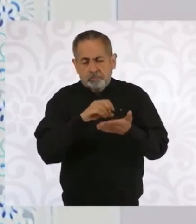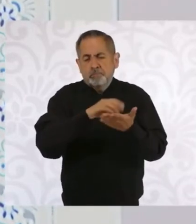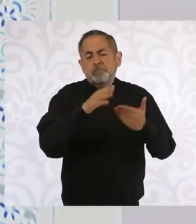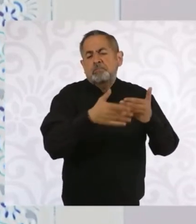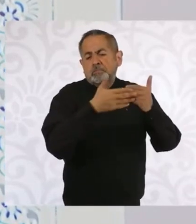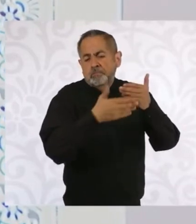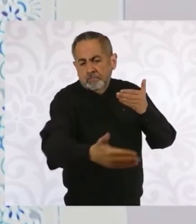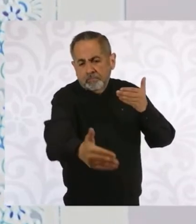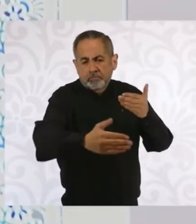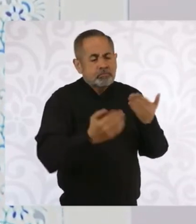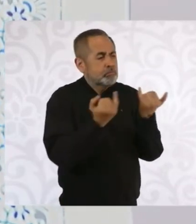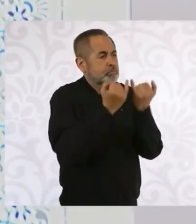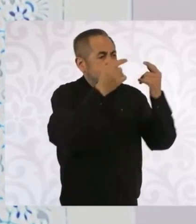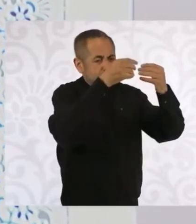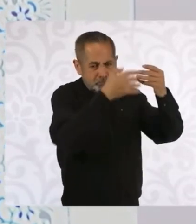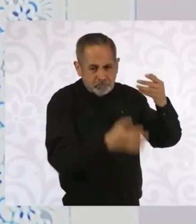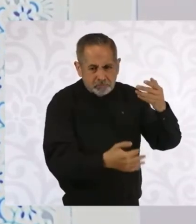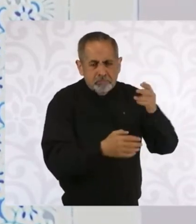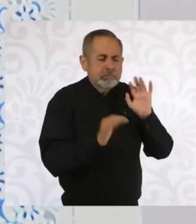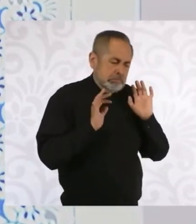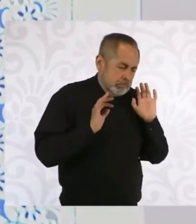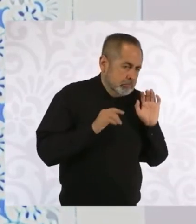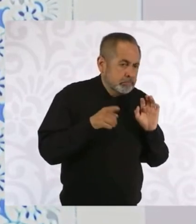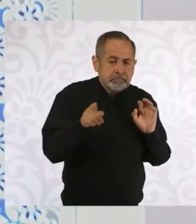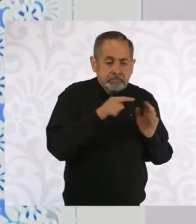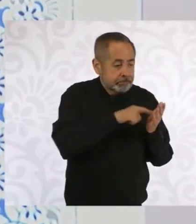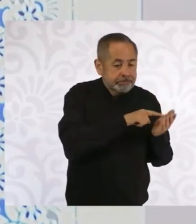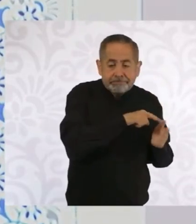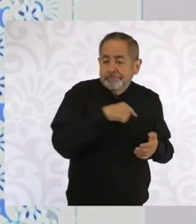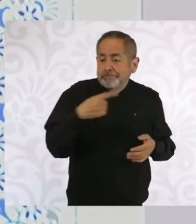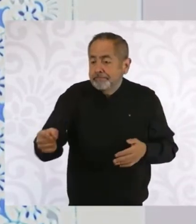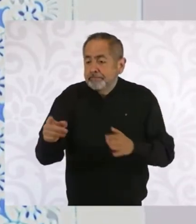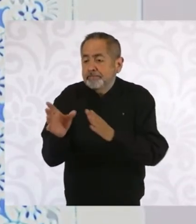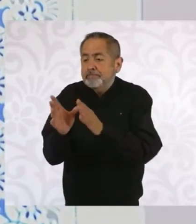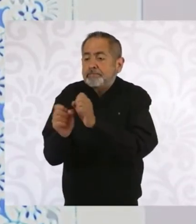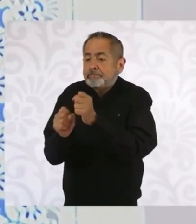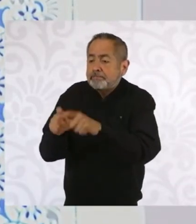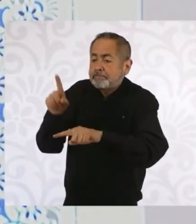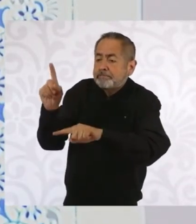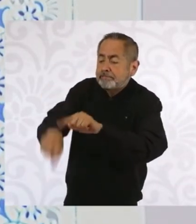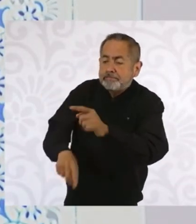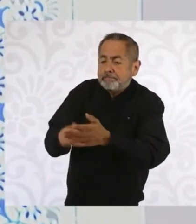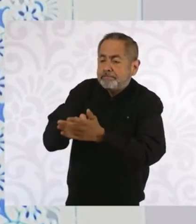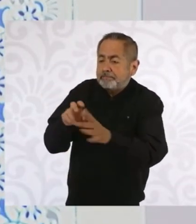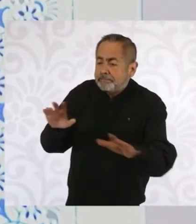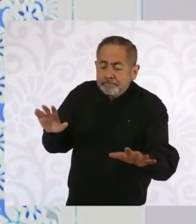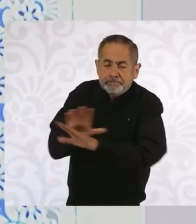millonaria pensión que se van a llevar. Son unos sinvergüenzas.